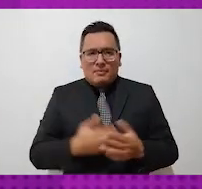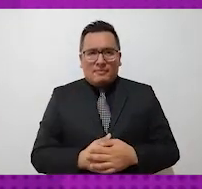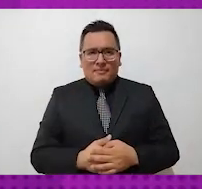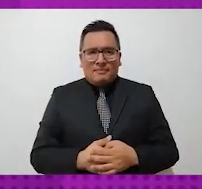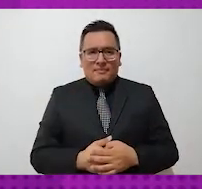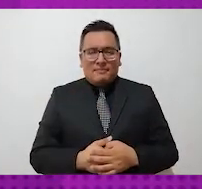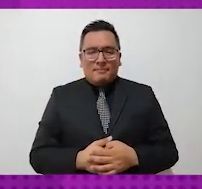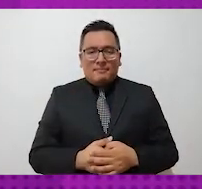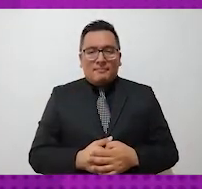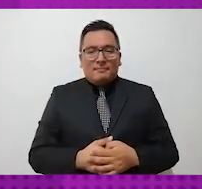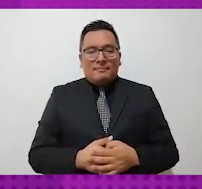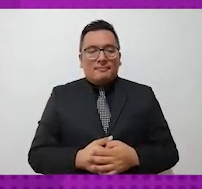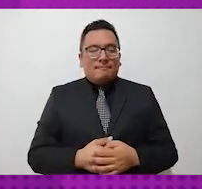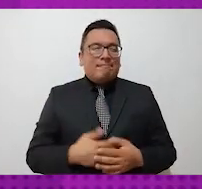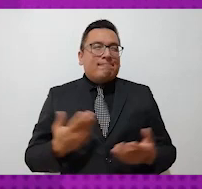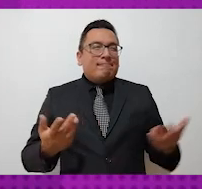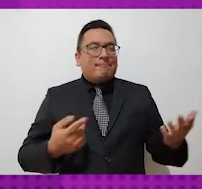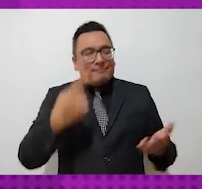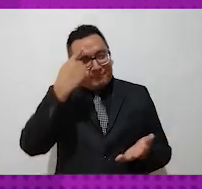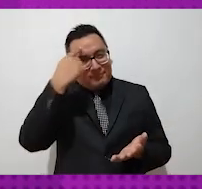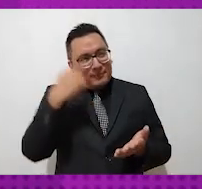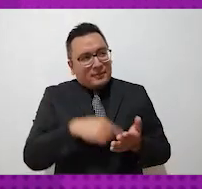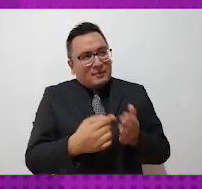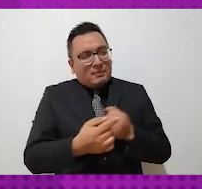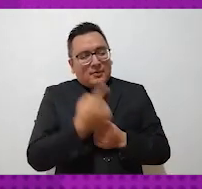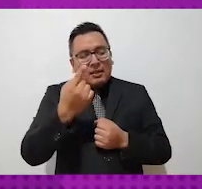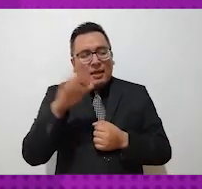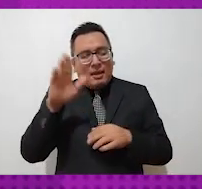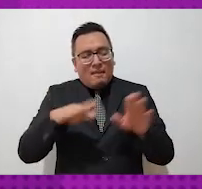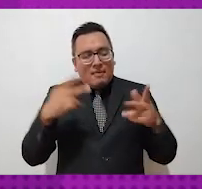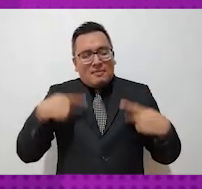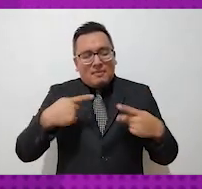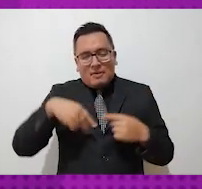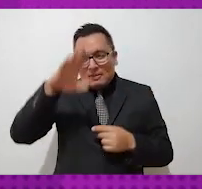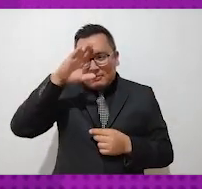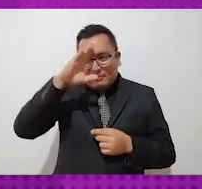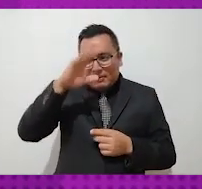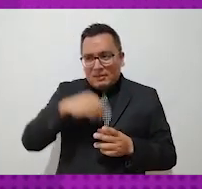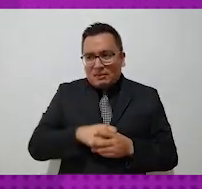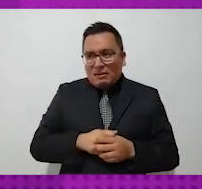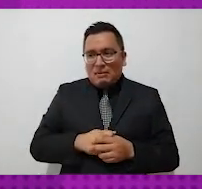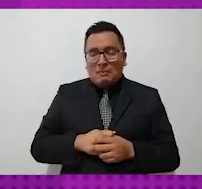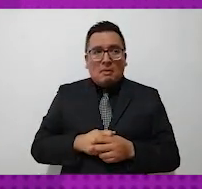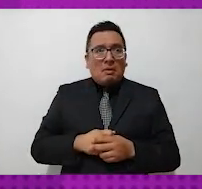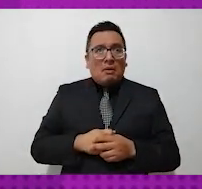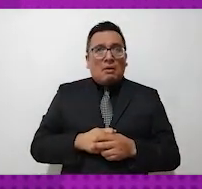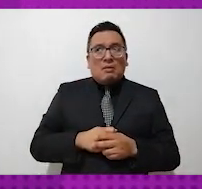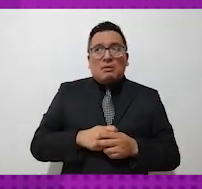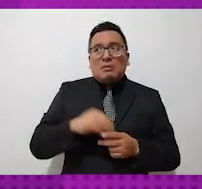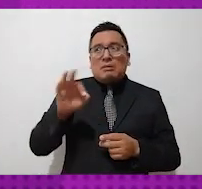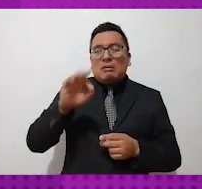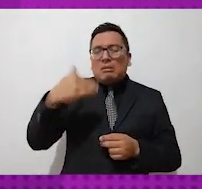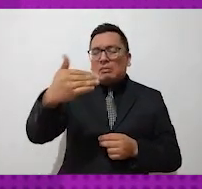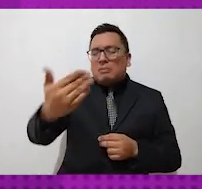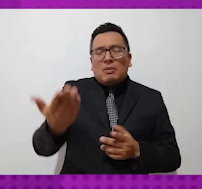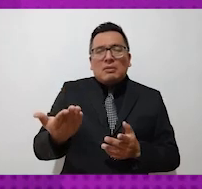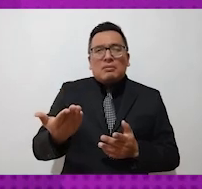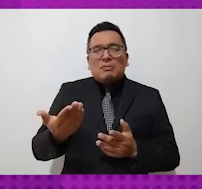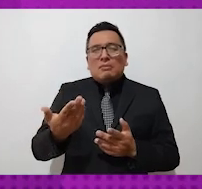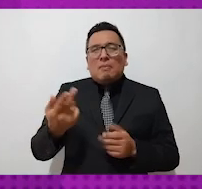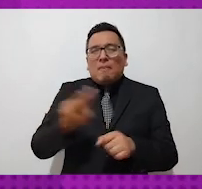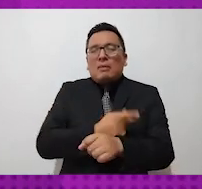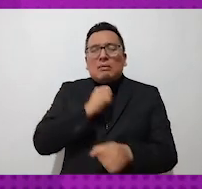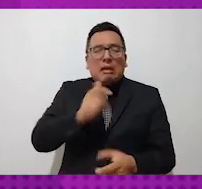creo que porque muchas veces piensan que no se va a dar un término correcto a